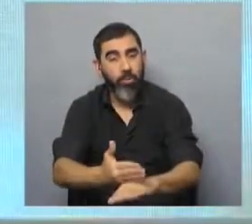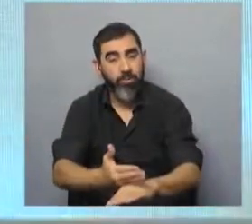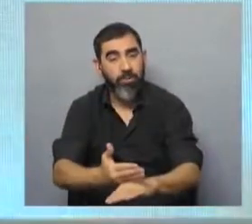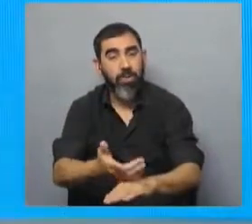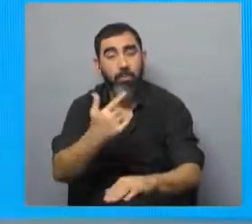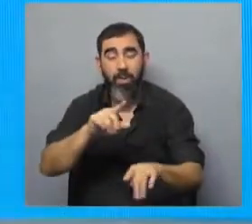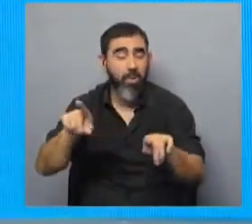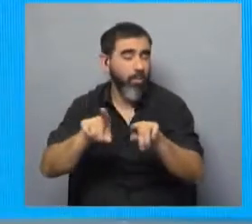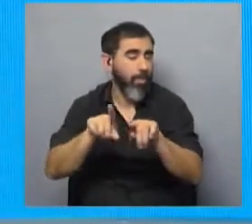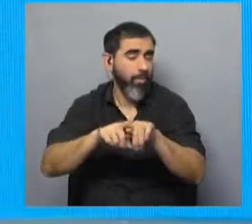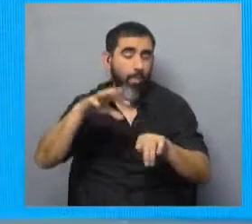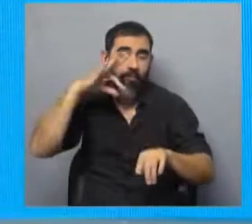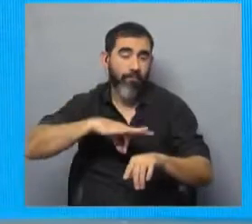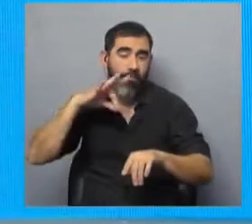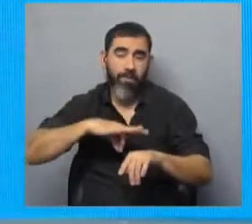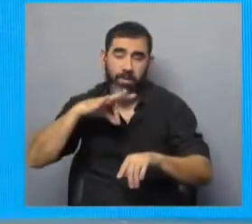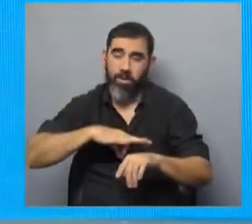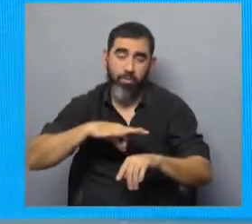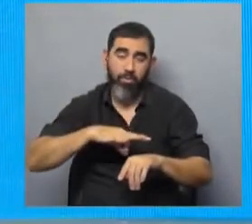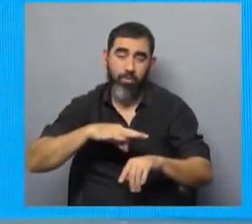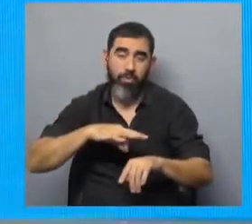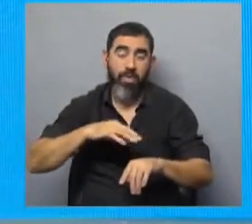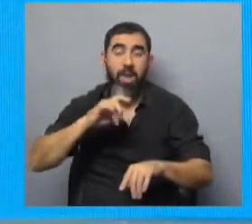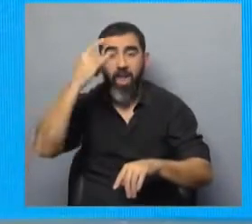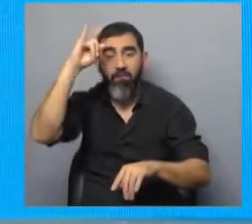basada sí en el virus, que al origen era un virus de la viruela de la vaca.